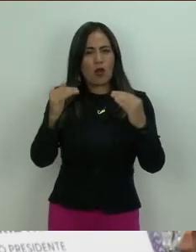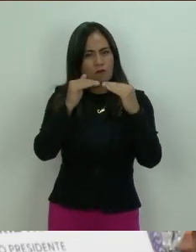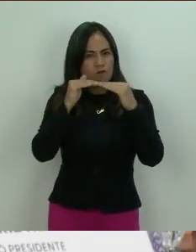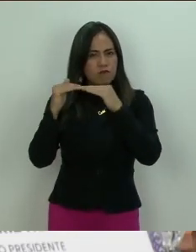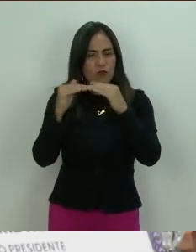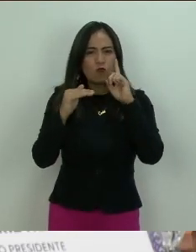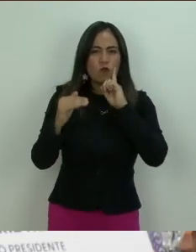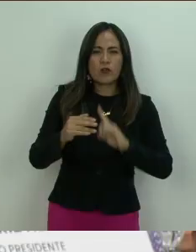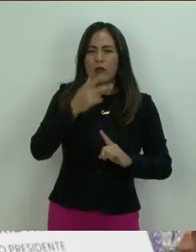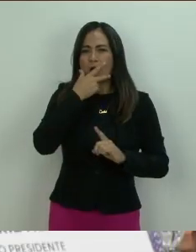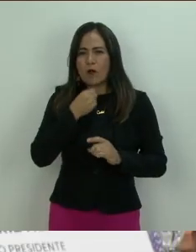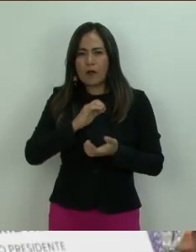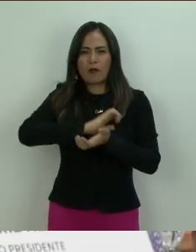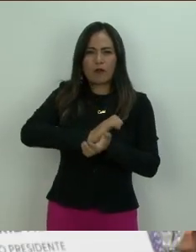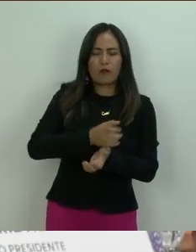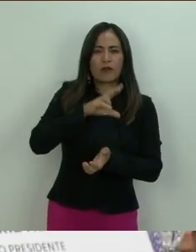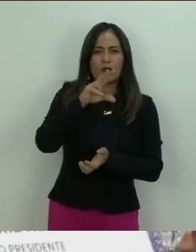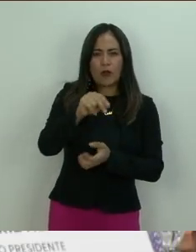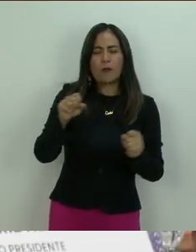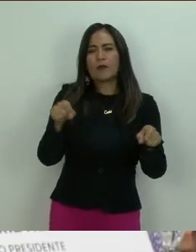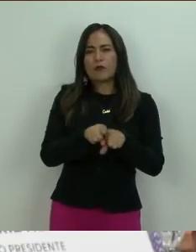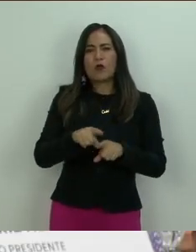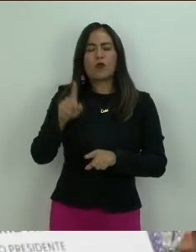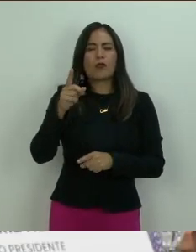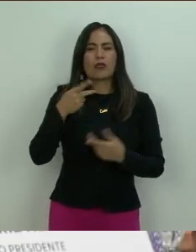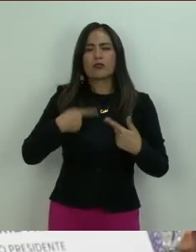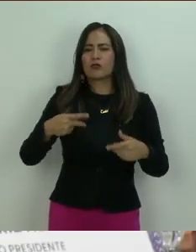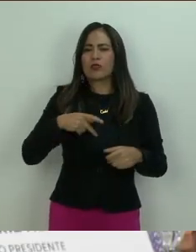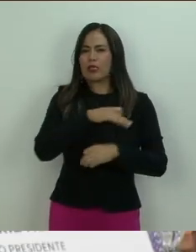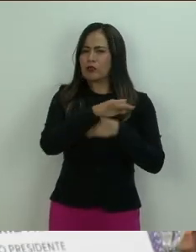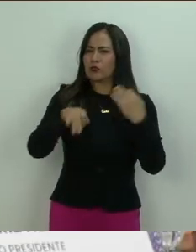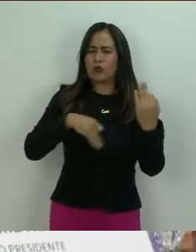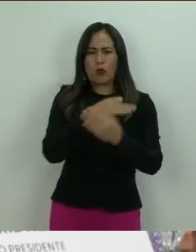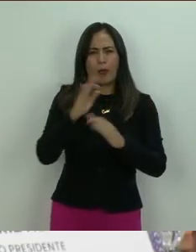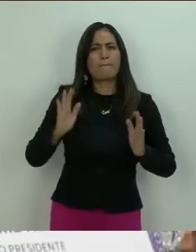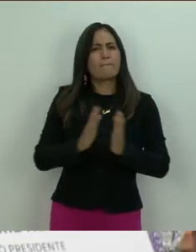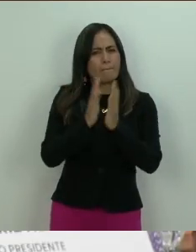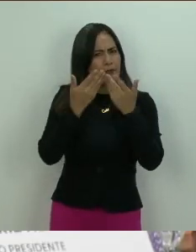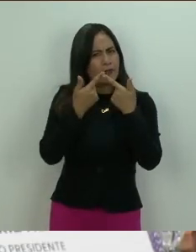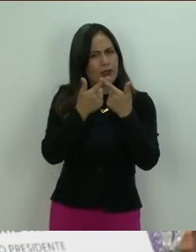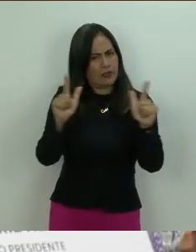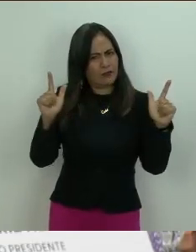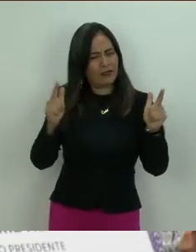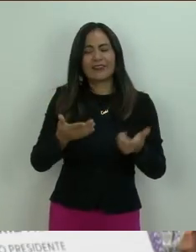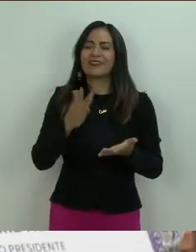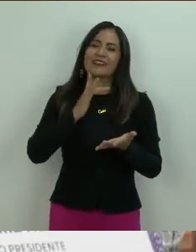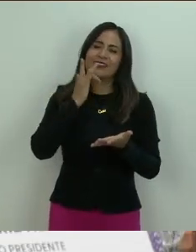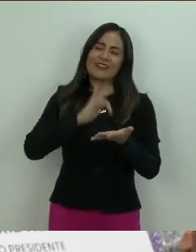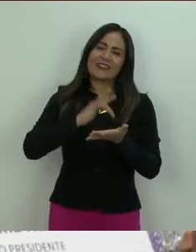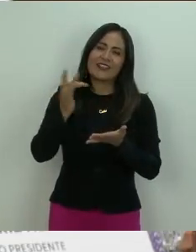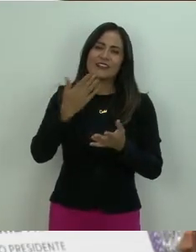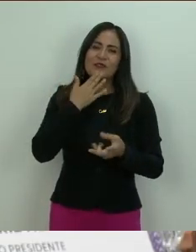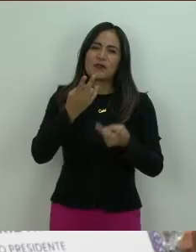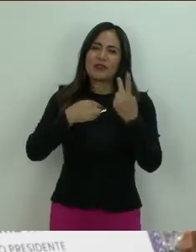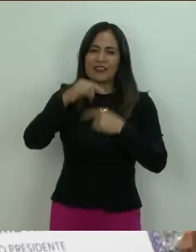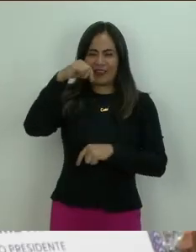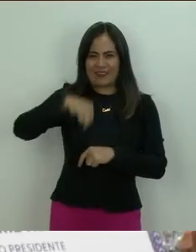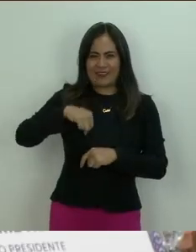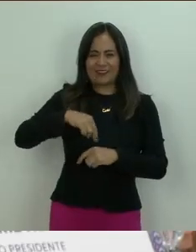discriminación y la participación plena de todas las personas en la vida pública. Muchas gracias y bienvenida a esta que es su casa.